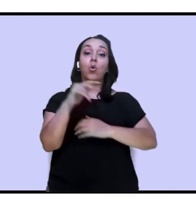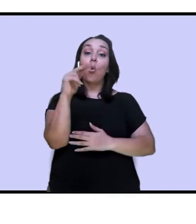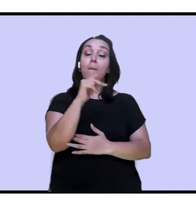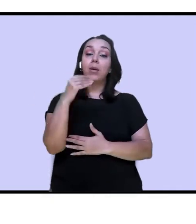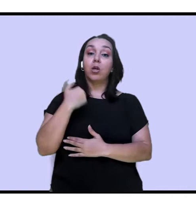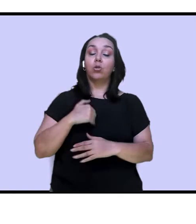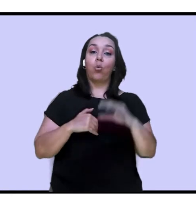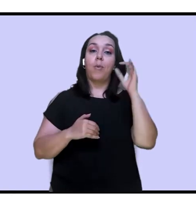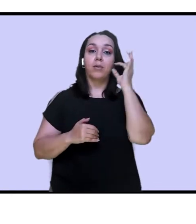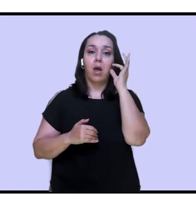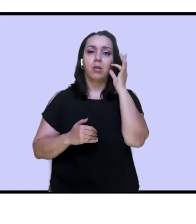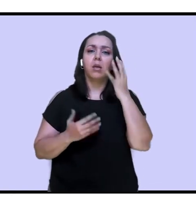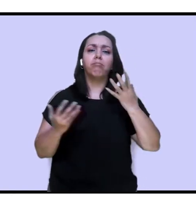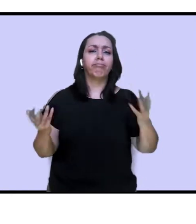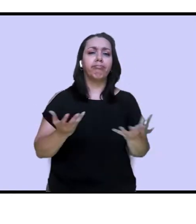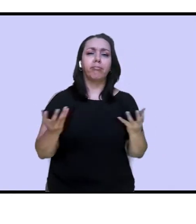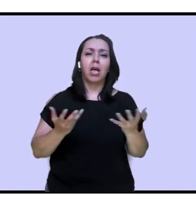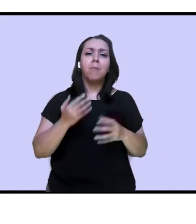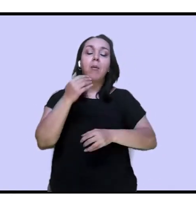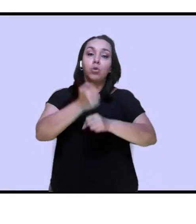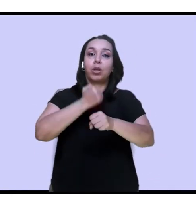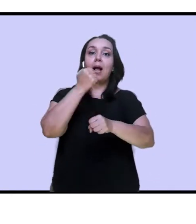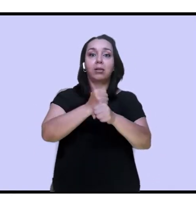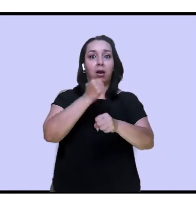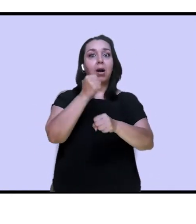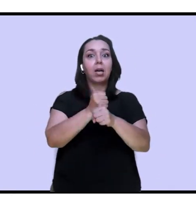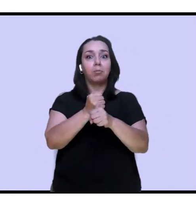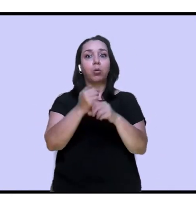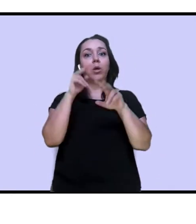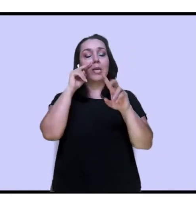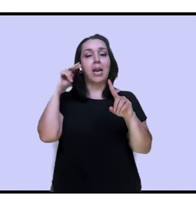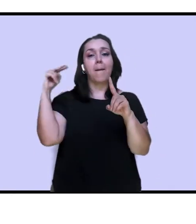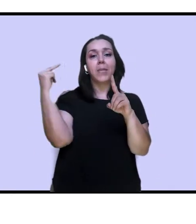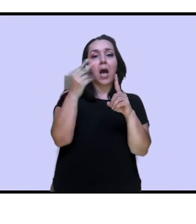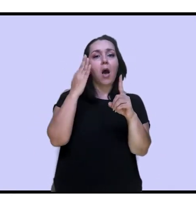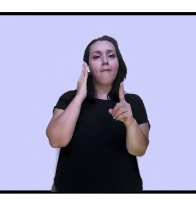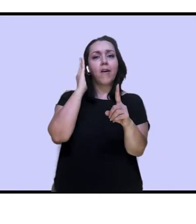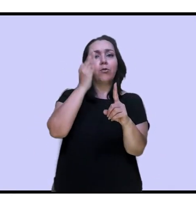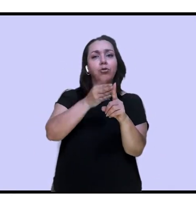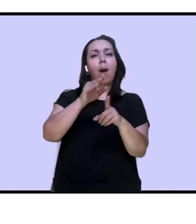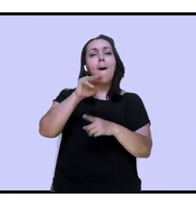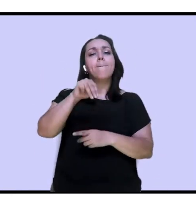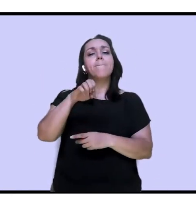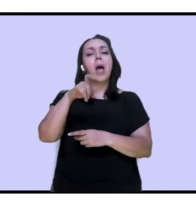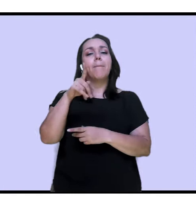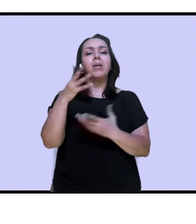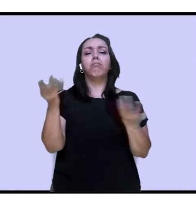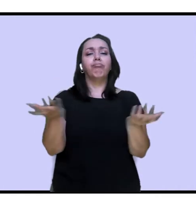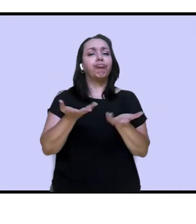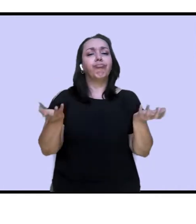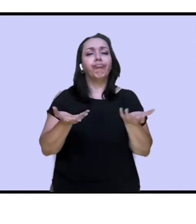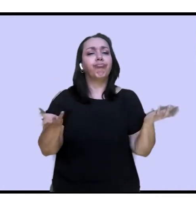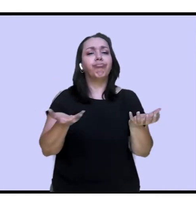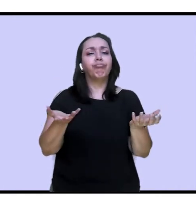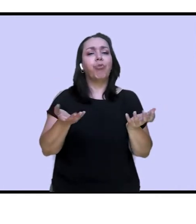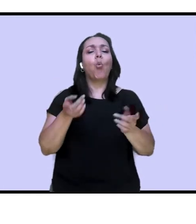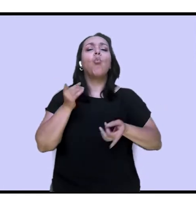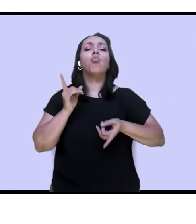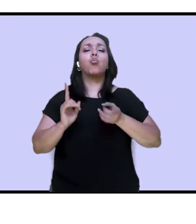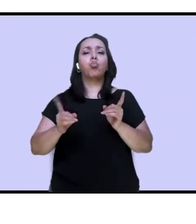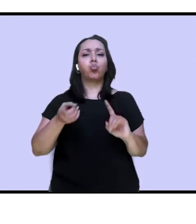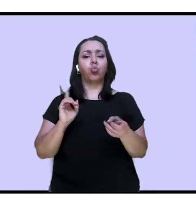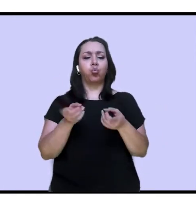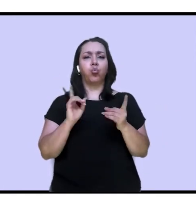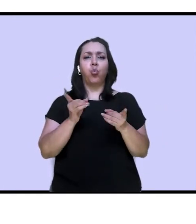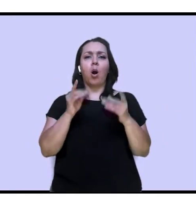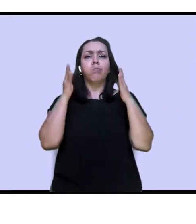Bueno, compañeras y compañeros, vamos a trabajar ya desde la mirada focalizada del Ministerio de Educación Pública. ¿Cuál